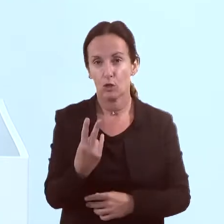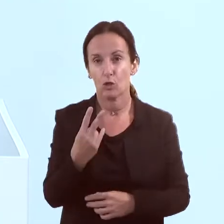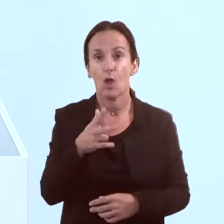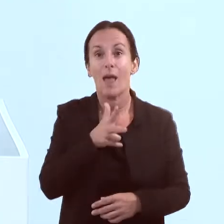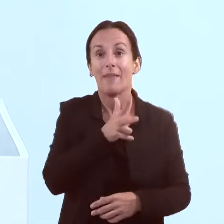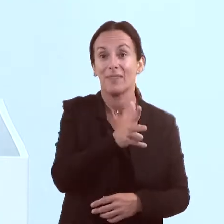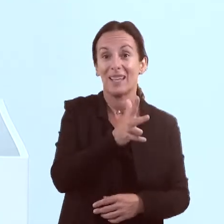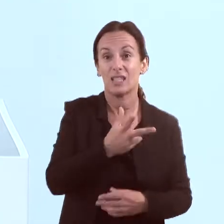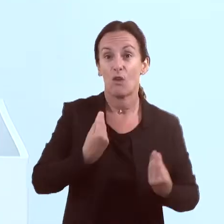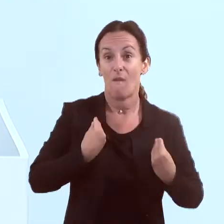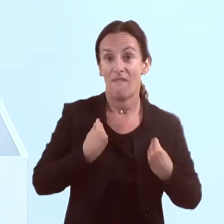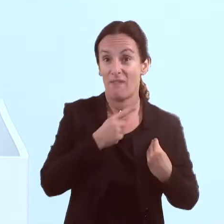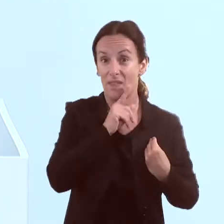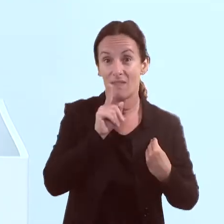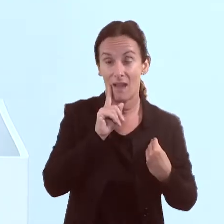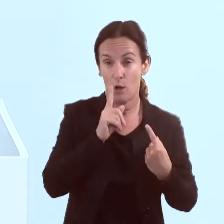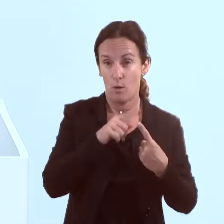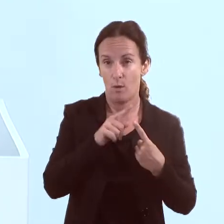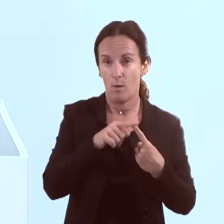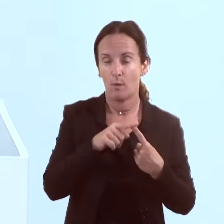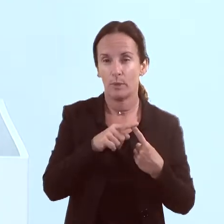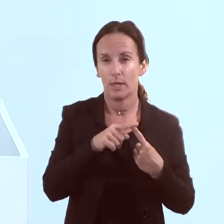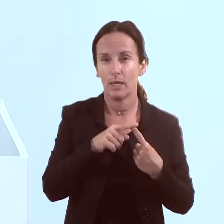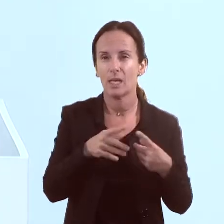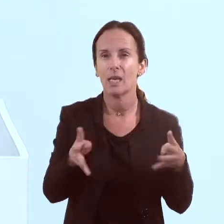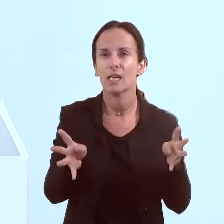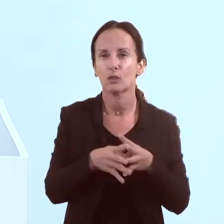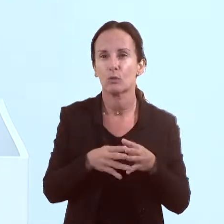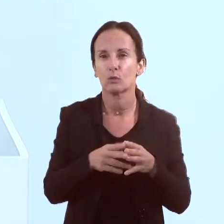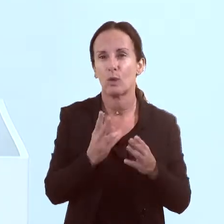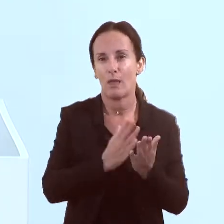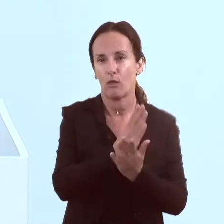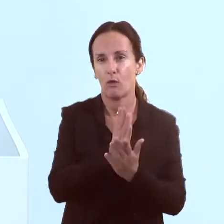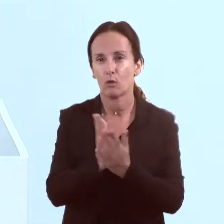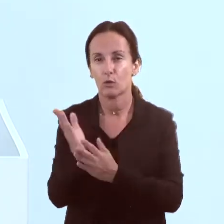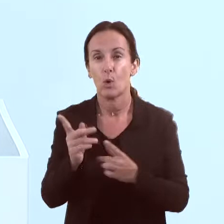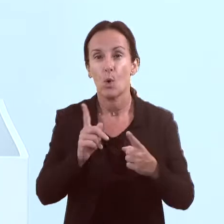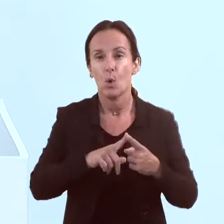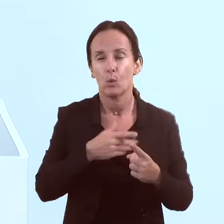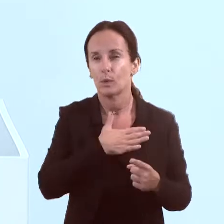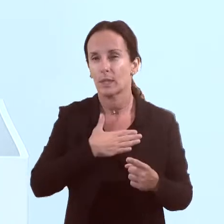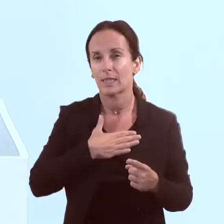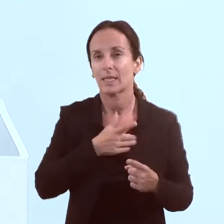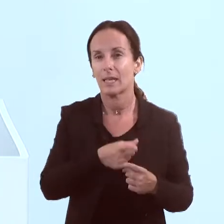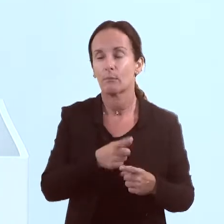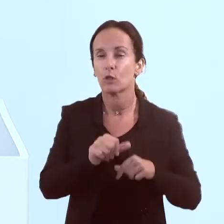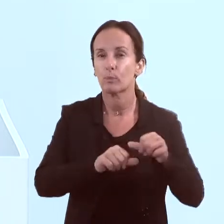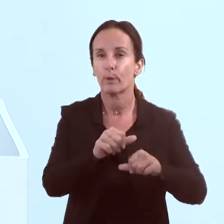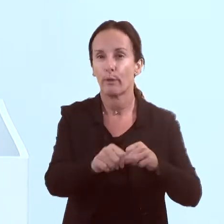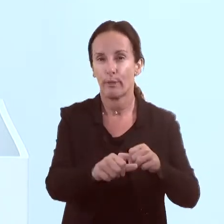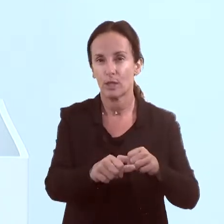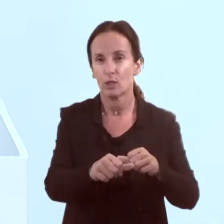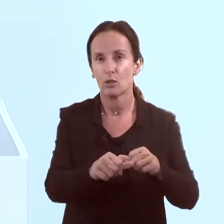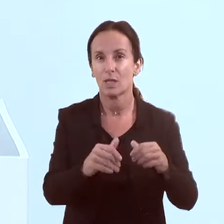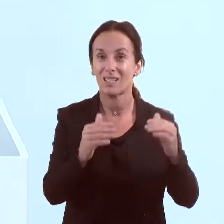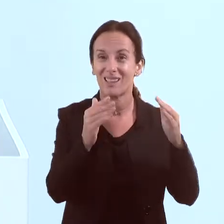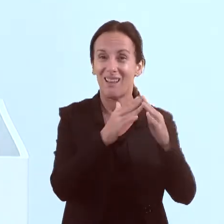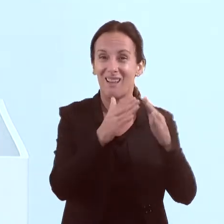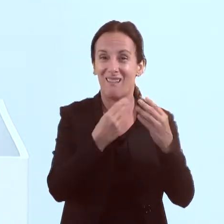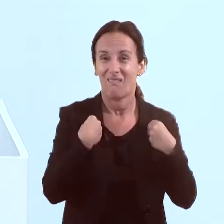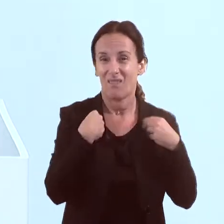a la vivienda está a su vez estructurado en dos líneas. Por una parte queremos trabajar en procesos de